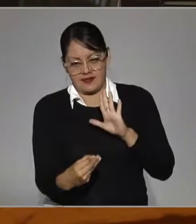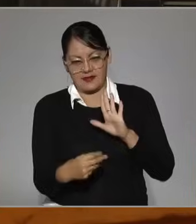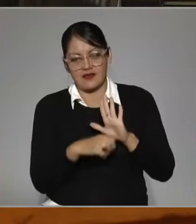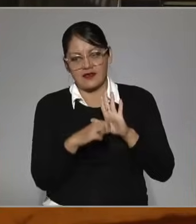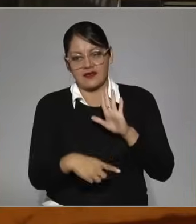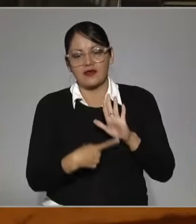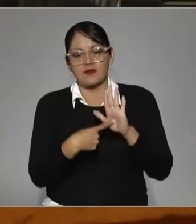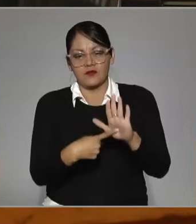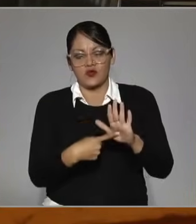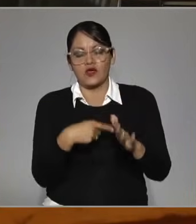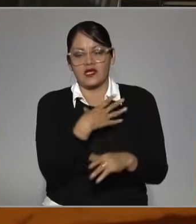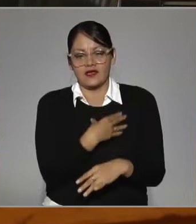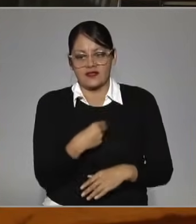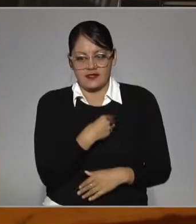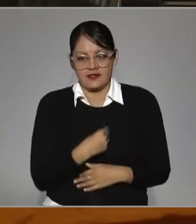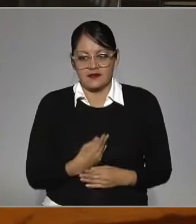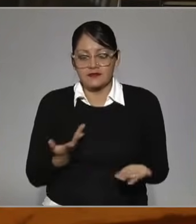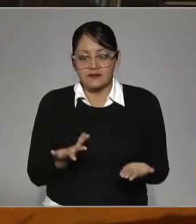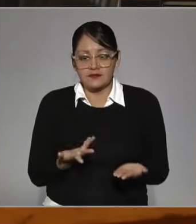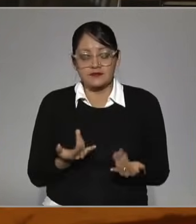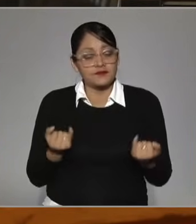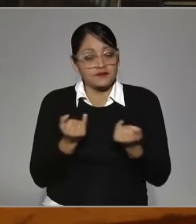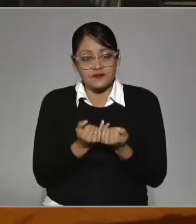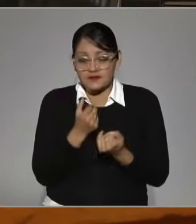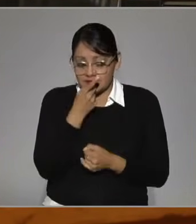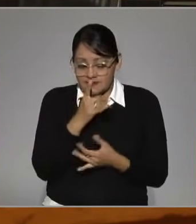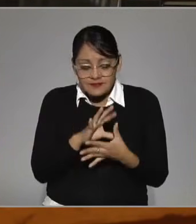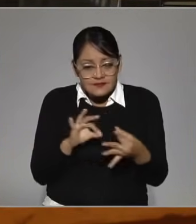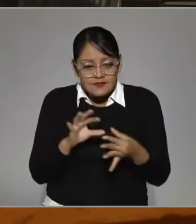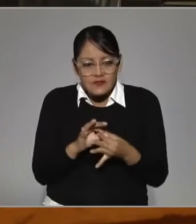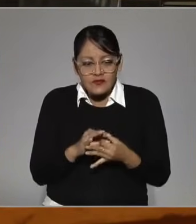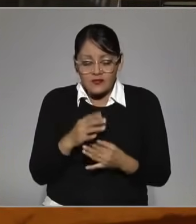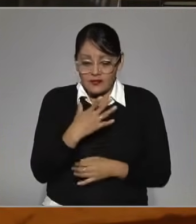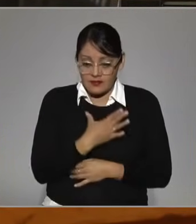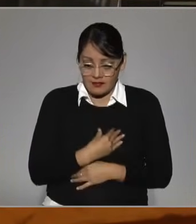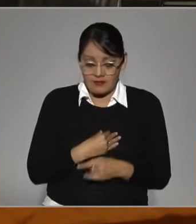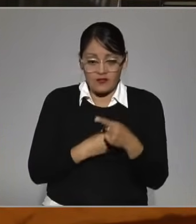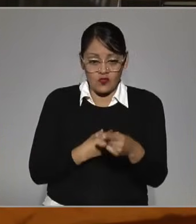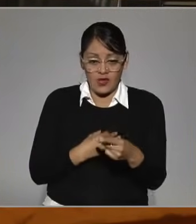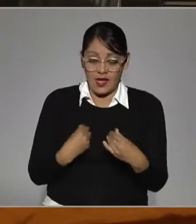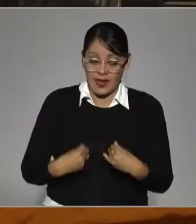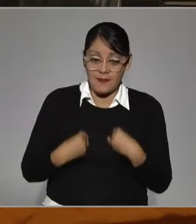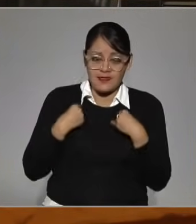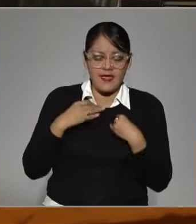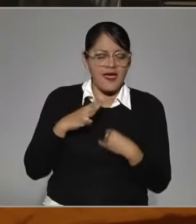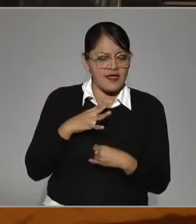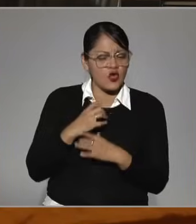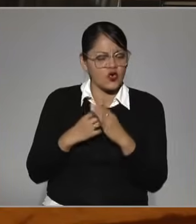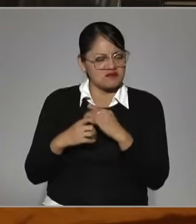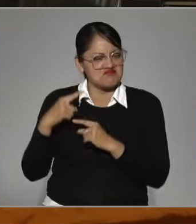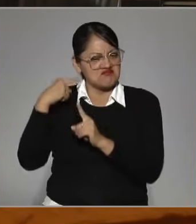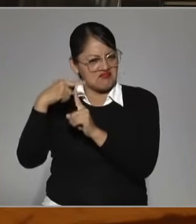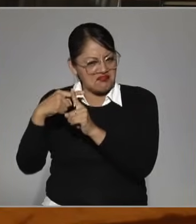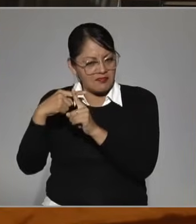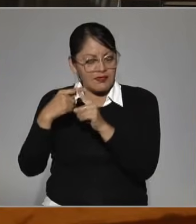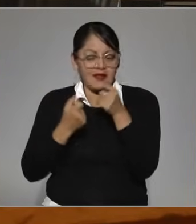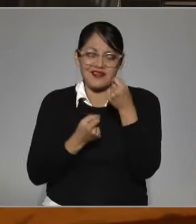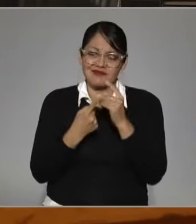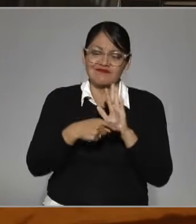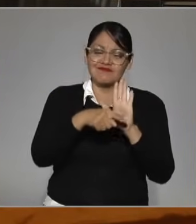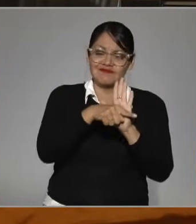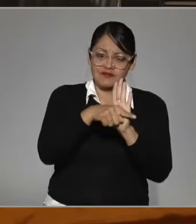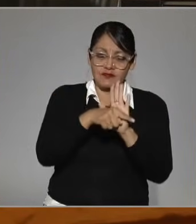Y que le digan que en la vida también hay cosas que no son tan gratas, ¿verdad? Pero que lo más importante es